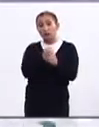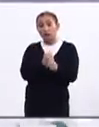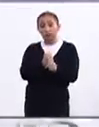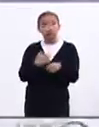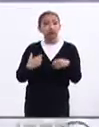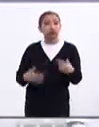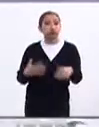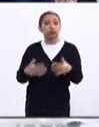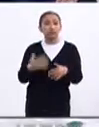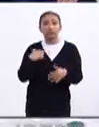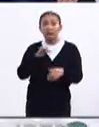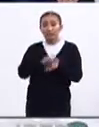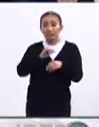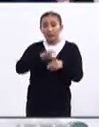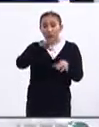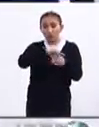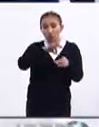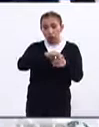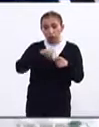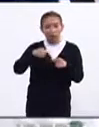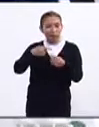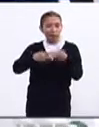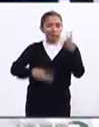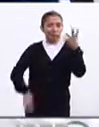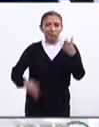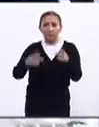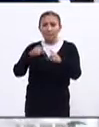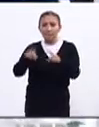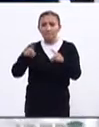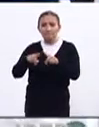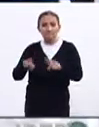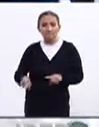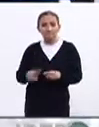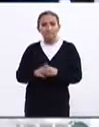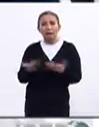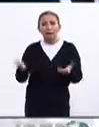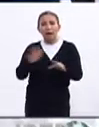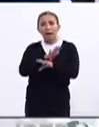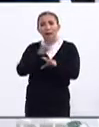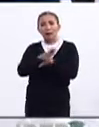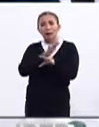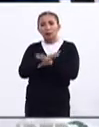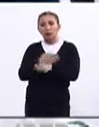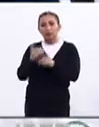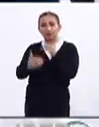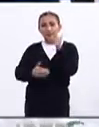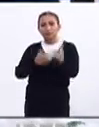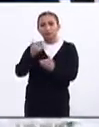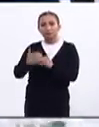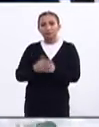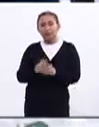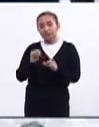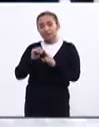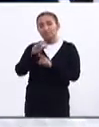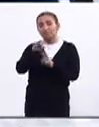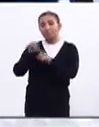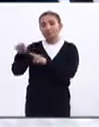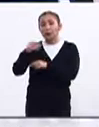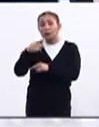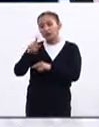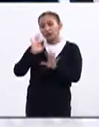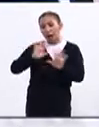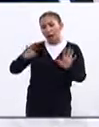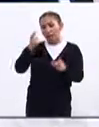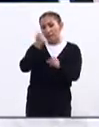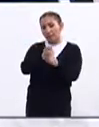es elecciones en Argentina, en fin, una serie de cambios también hacia adelante que, bueno, pues se impactarán, pero ya